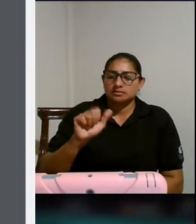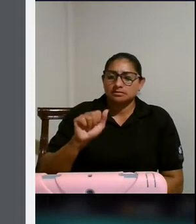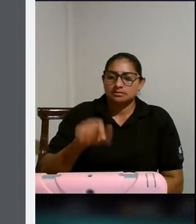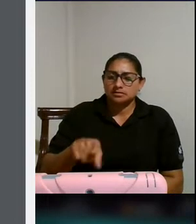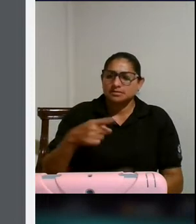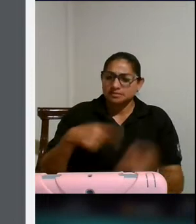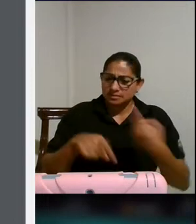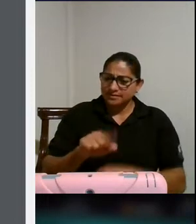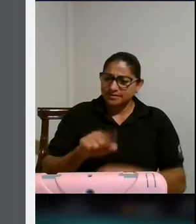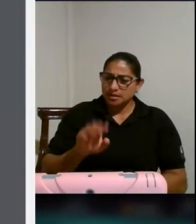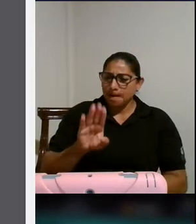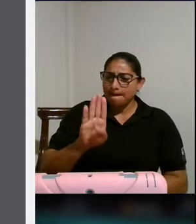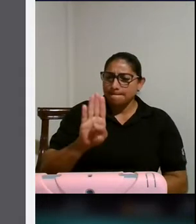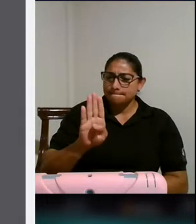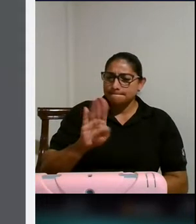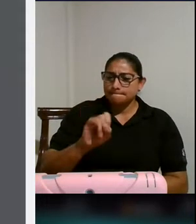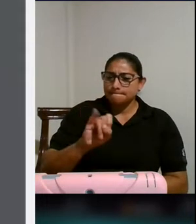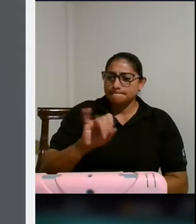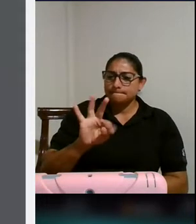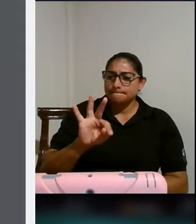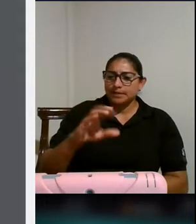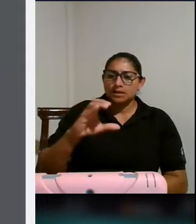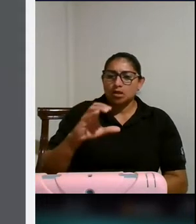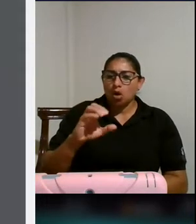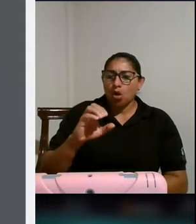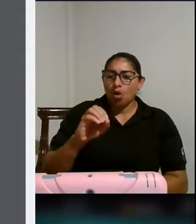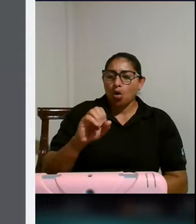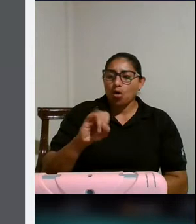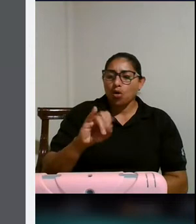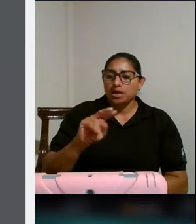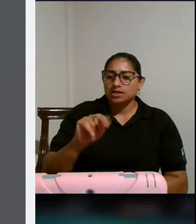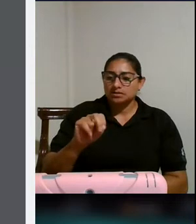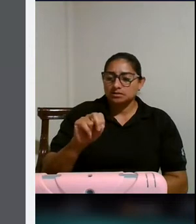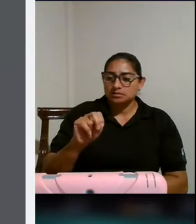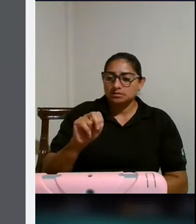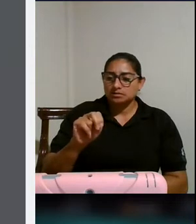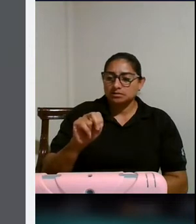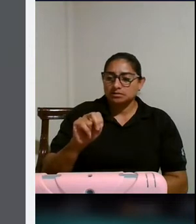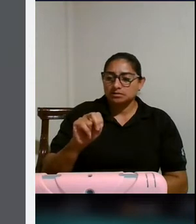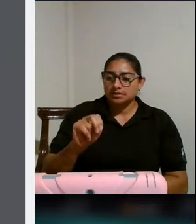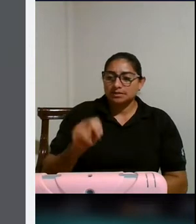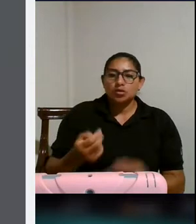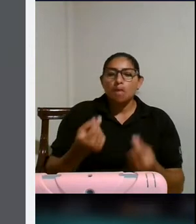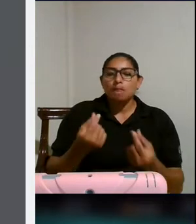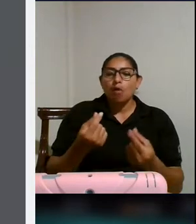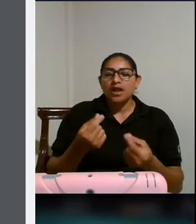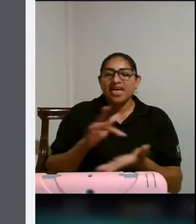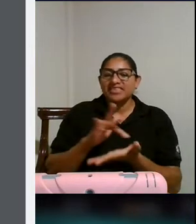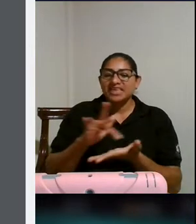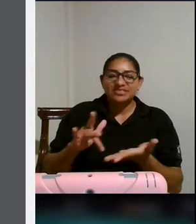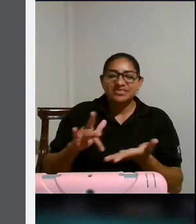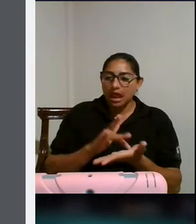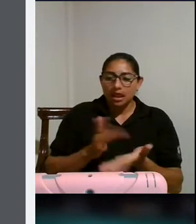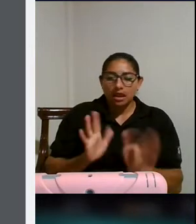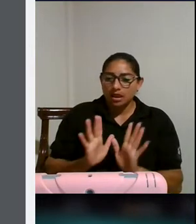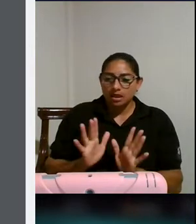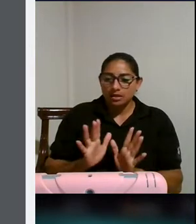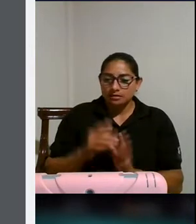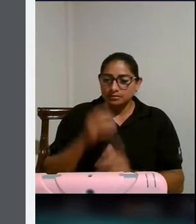nosotros estamos haciendo una razón de cambio. El resultado que obtenemos es cuánto se aumentan o